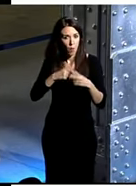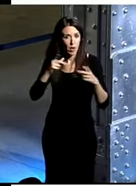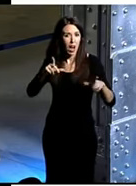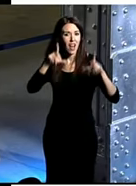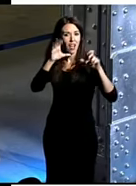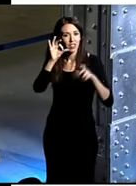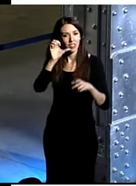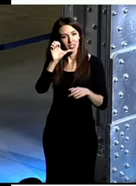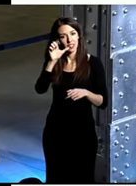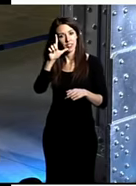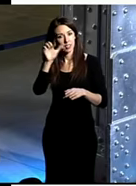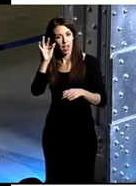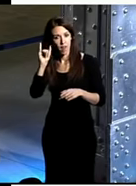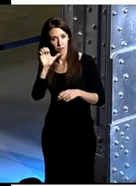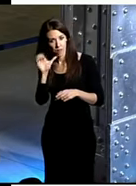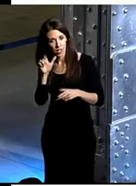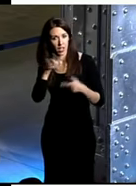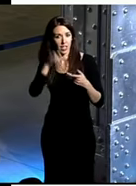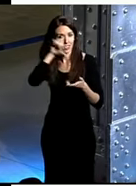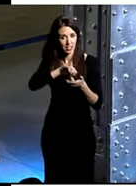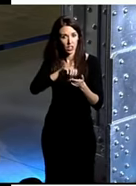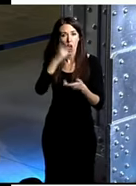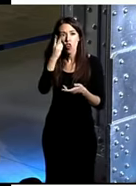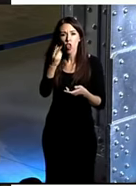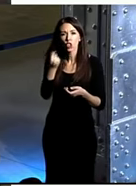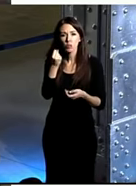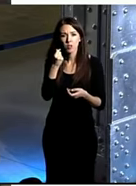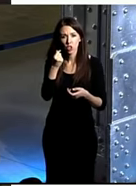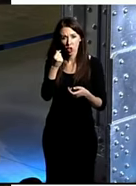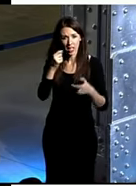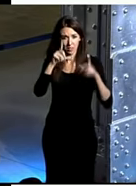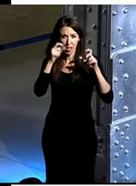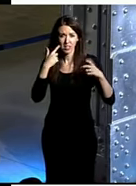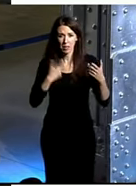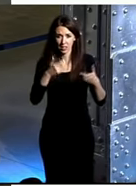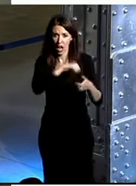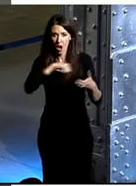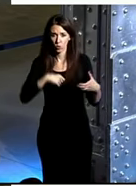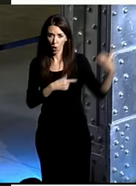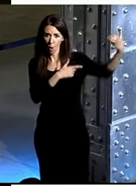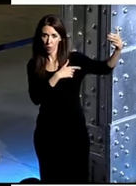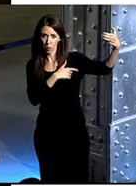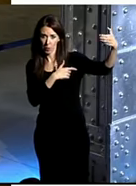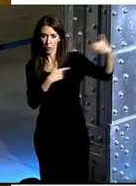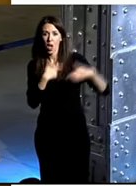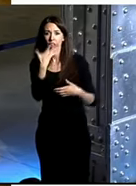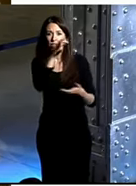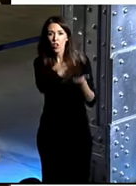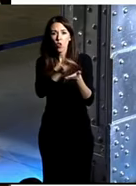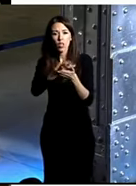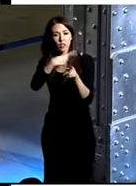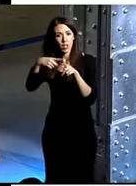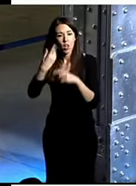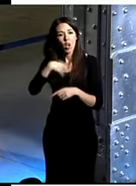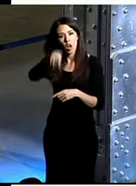City. Es un estudio que hizo Manovich sobre 2 millones de imágenes de selfies tomadas en 5 ciudades distintas, en